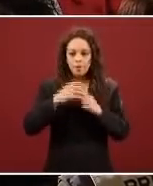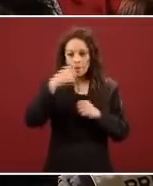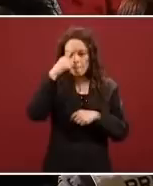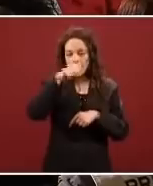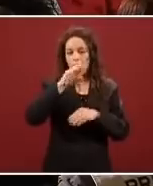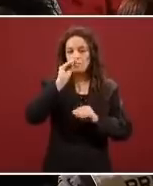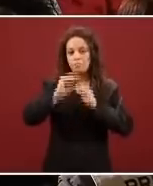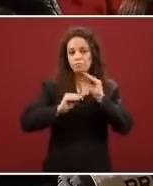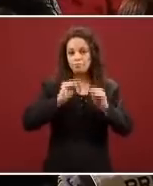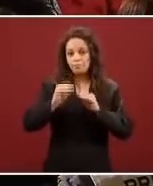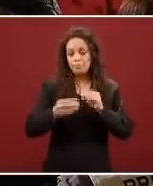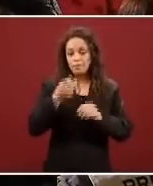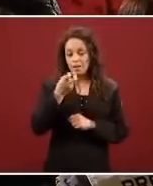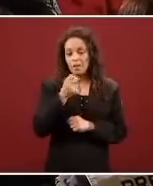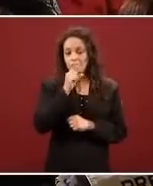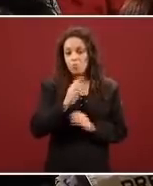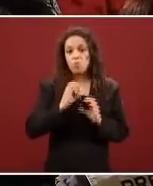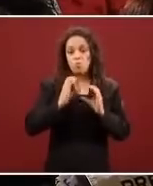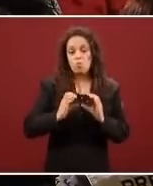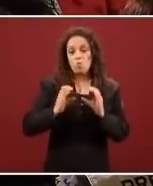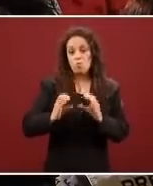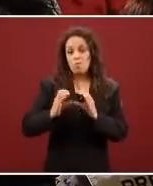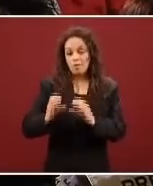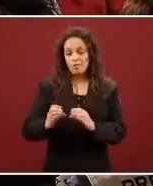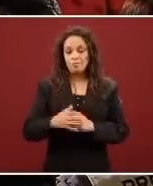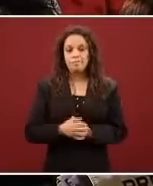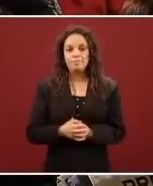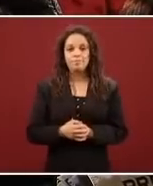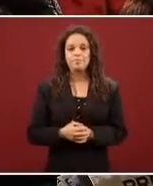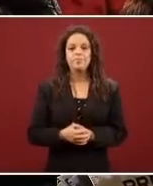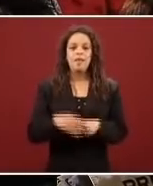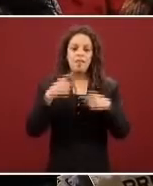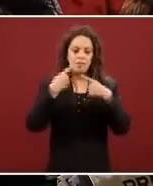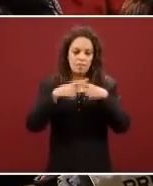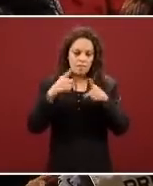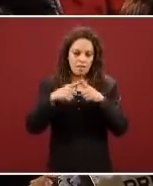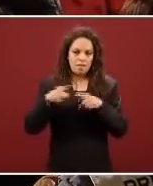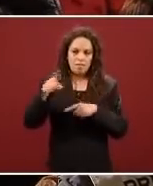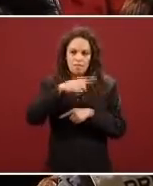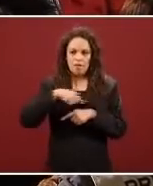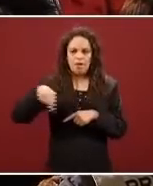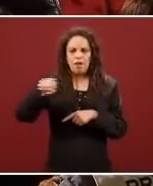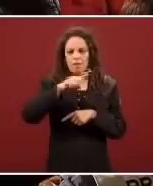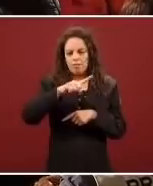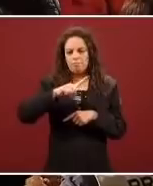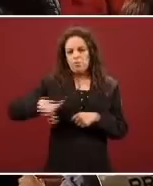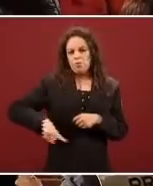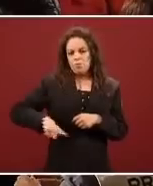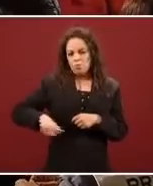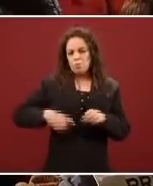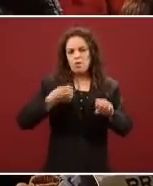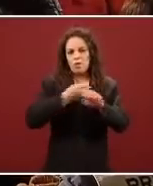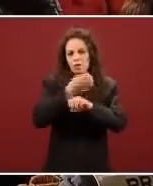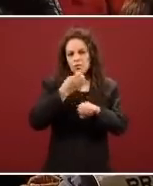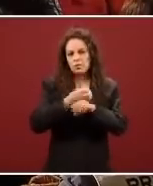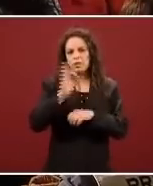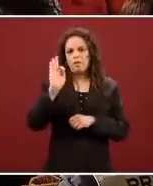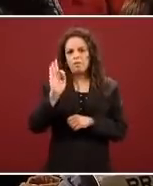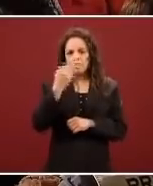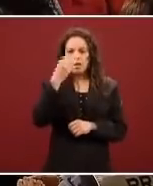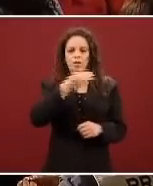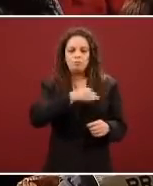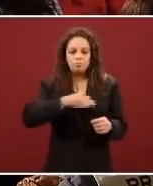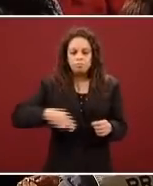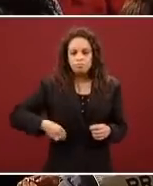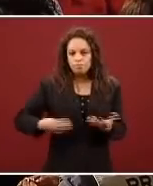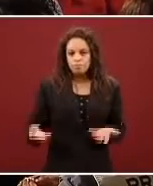de las mismas por parte de las diferentes dependencias federales, los gobiernos estatales, los gobiernos municipales, pero